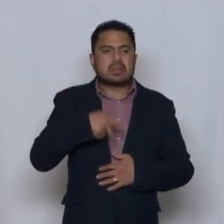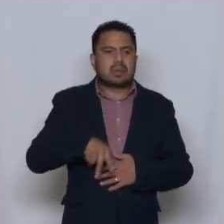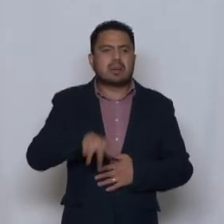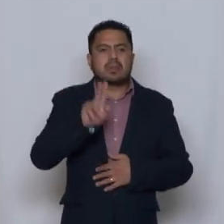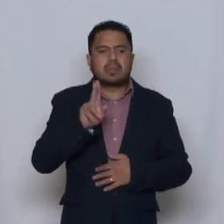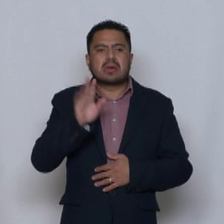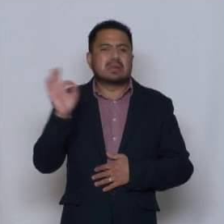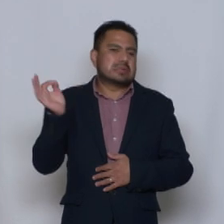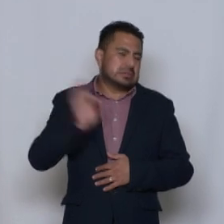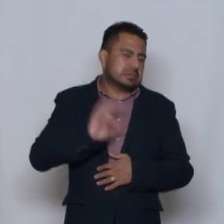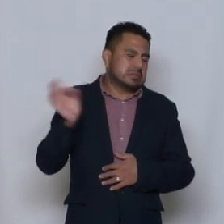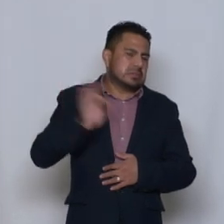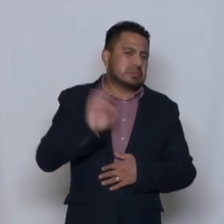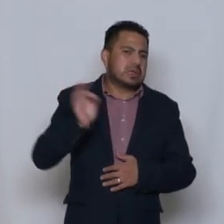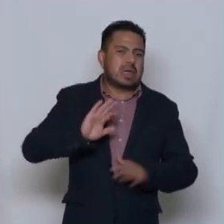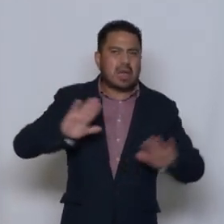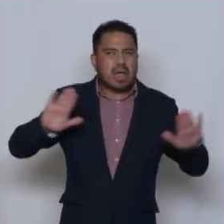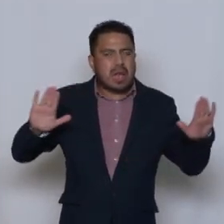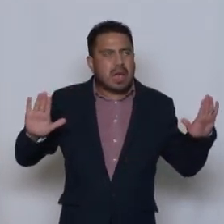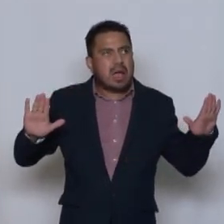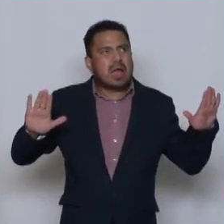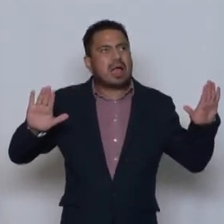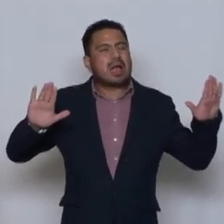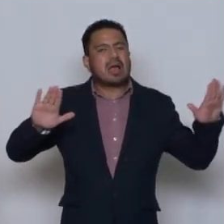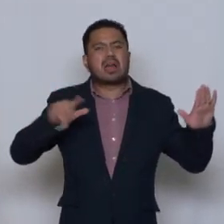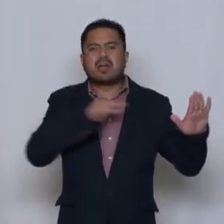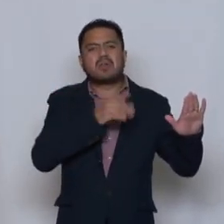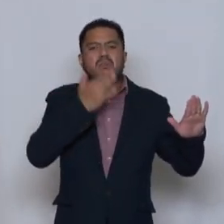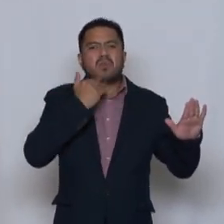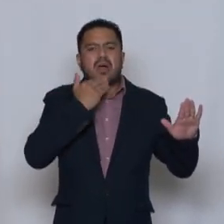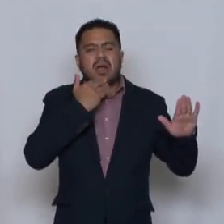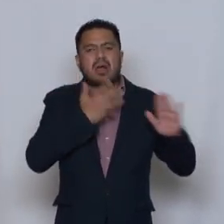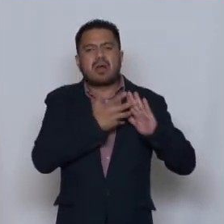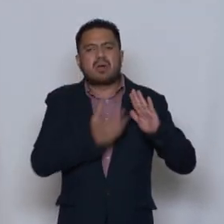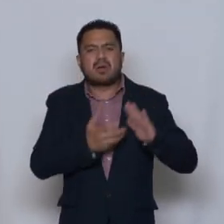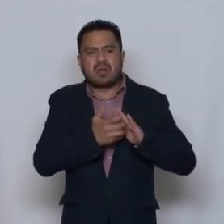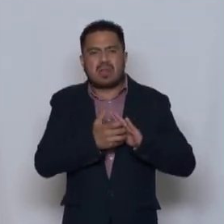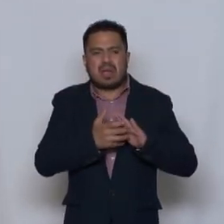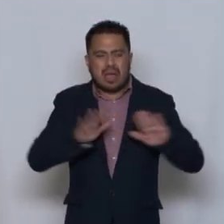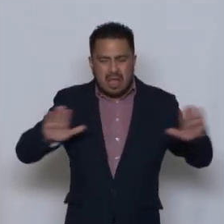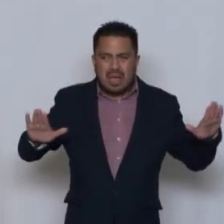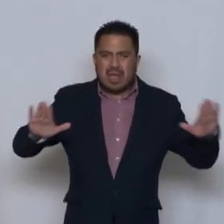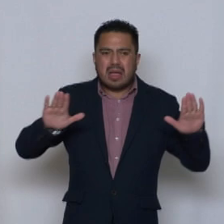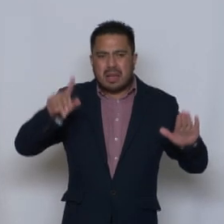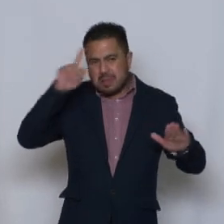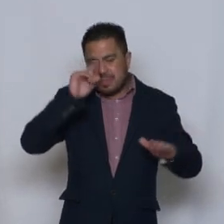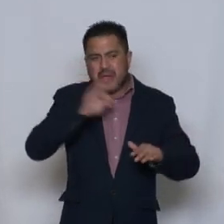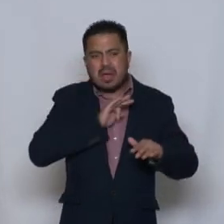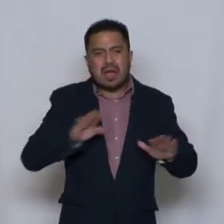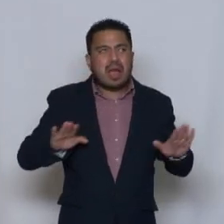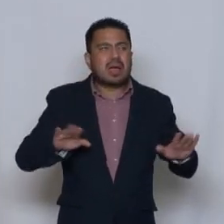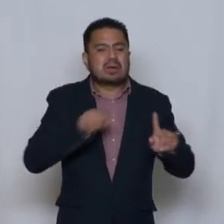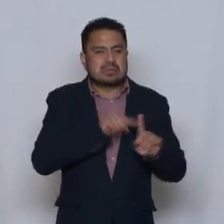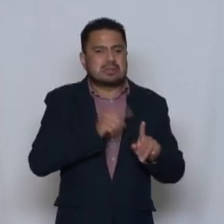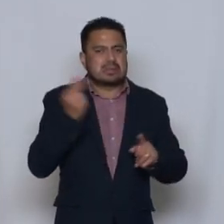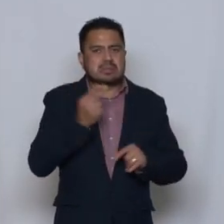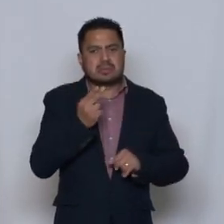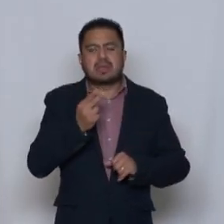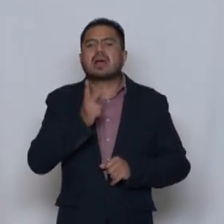que posiblemente las alas del ave, ¿no? No están consumiendo. Las alas de un avión, para que un avión vuele necesita